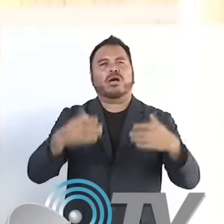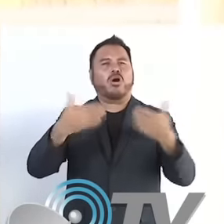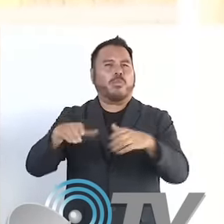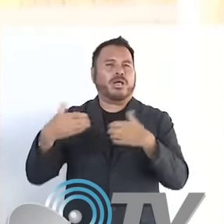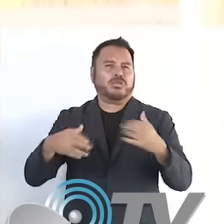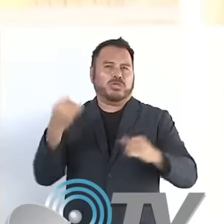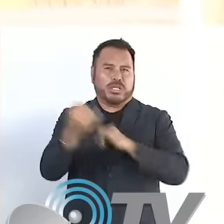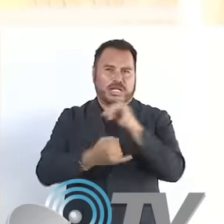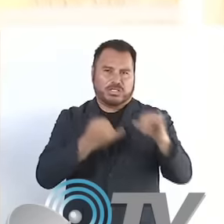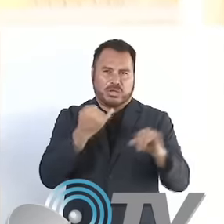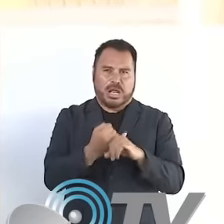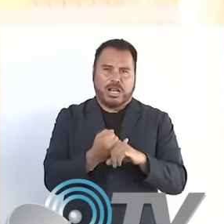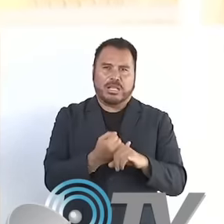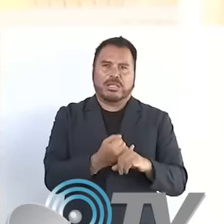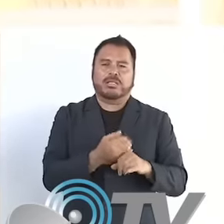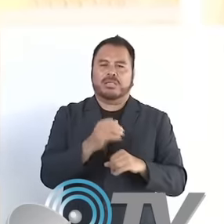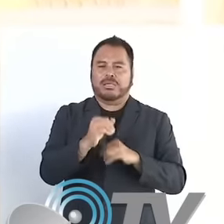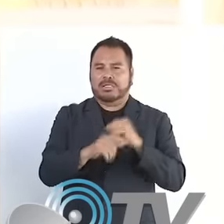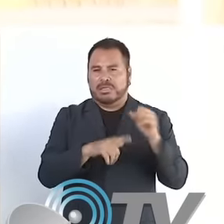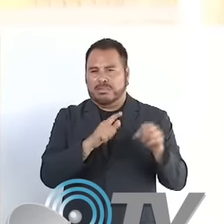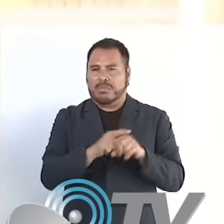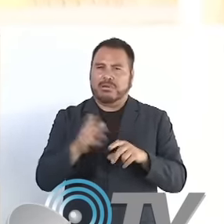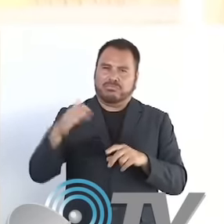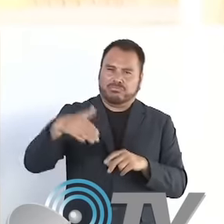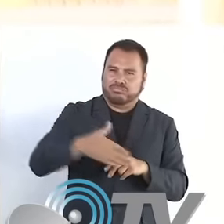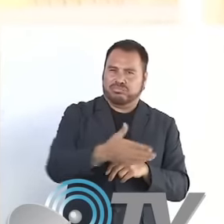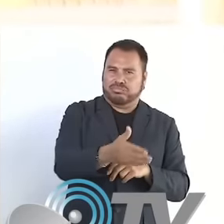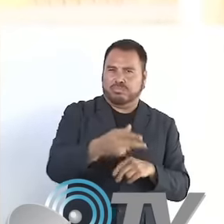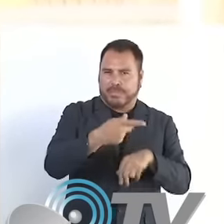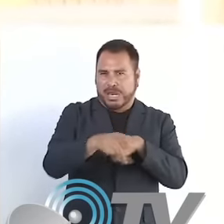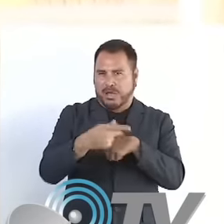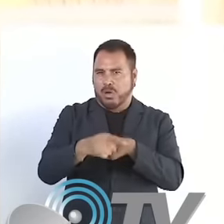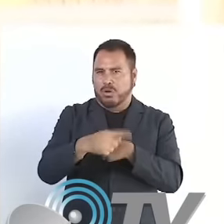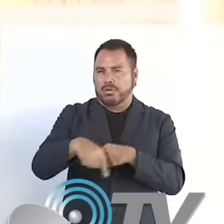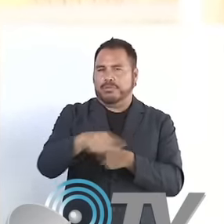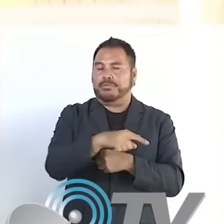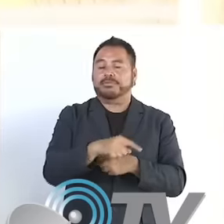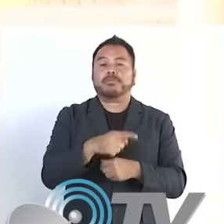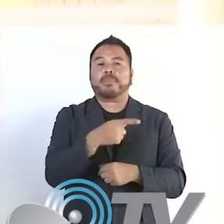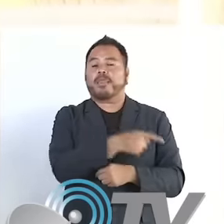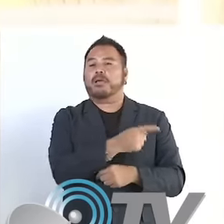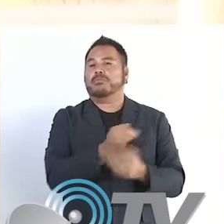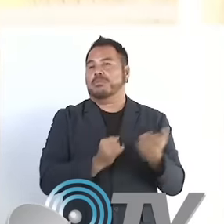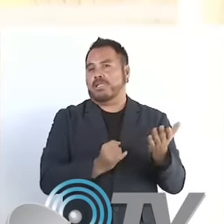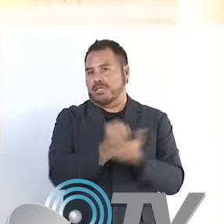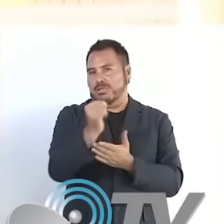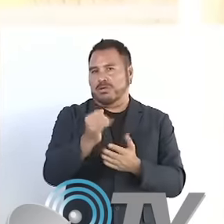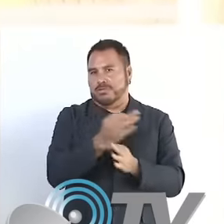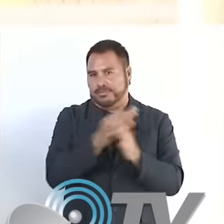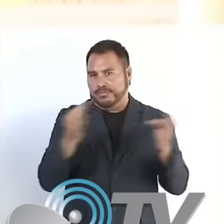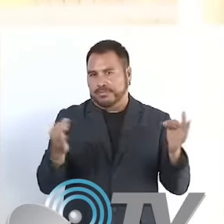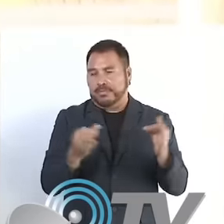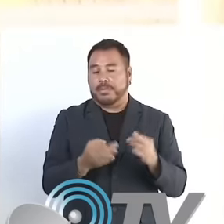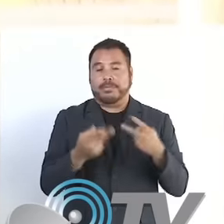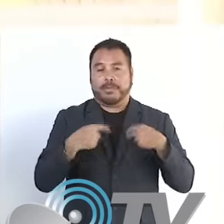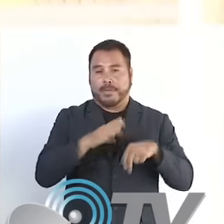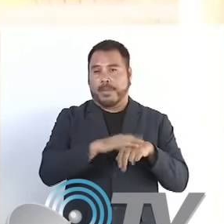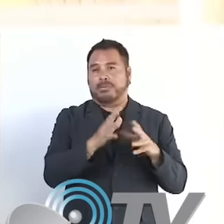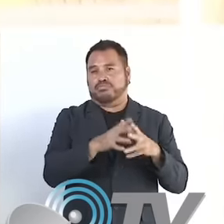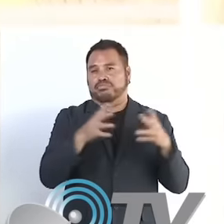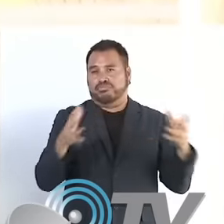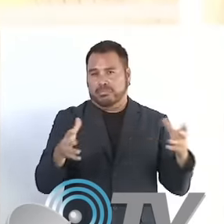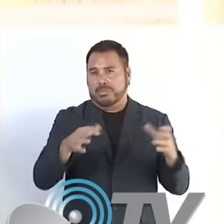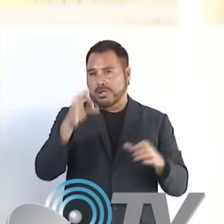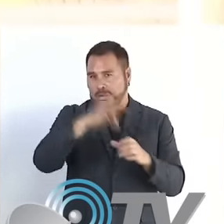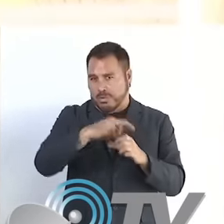Internacional de Especies Amenazadas de Flora y Fauna, la conclusión fue la siguiente: por mayoría